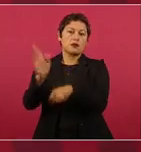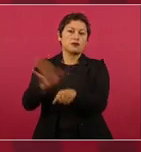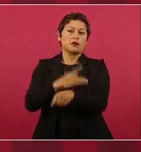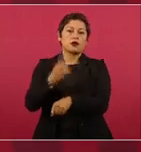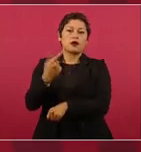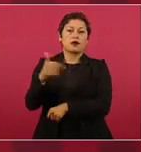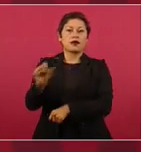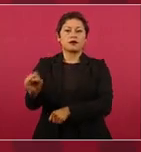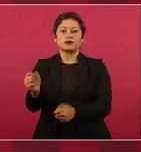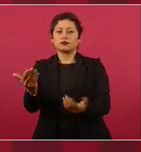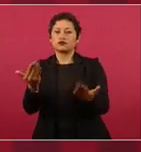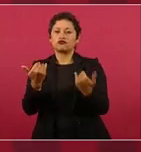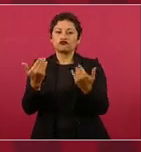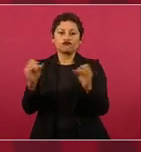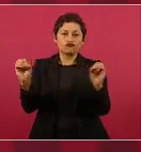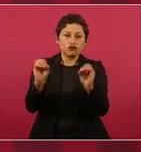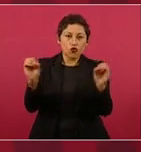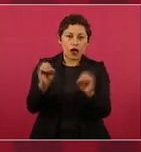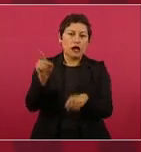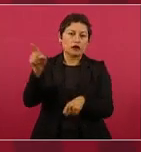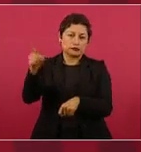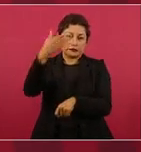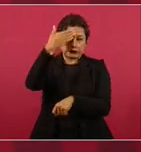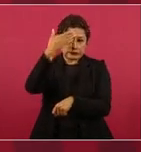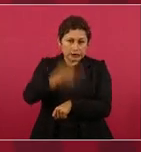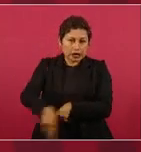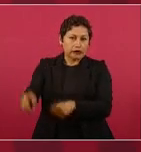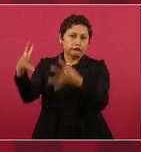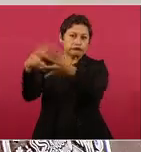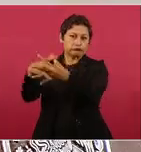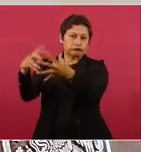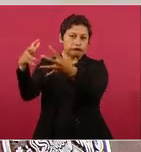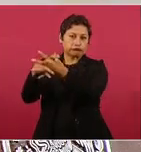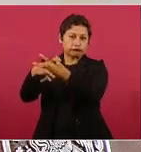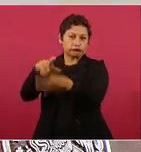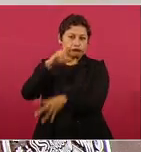gas, por la guerra en Ucrania,